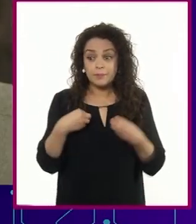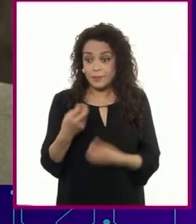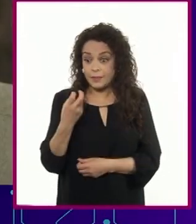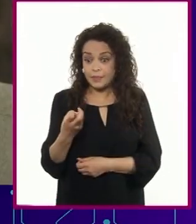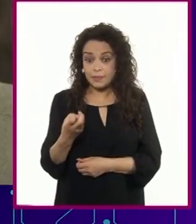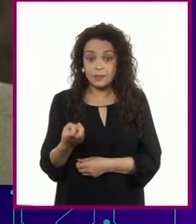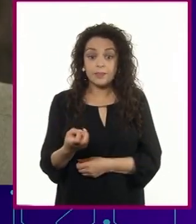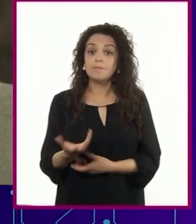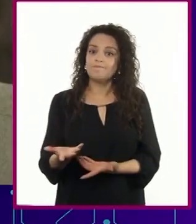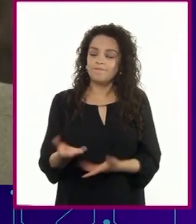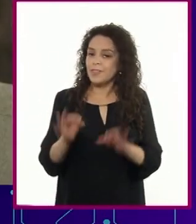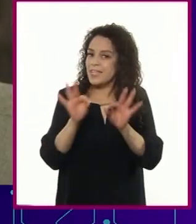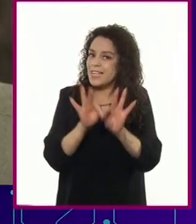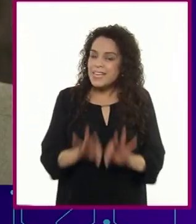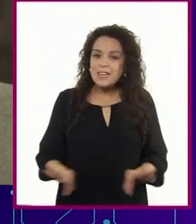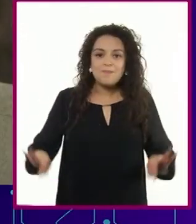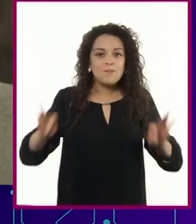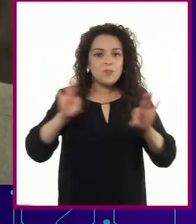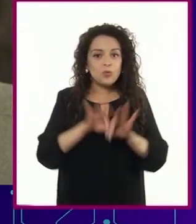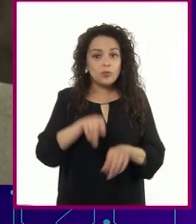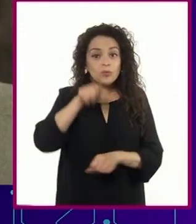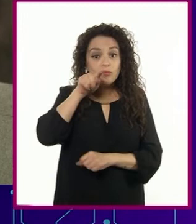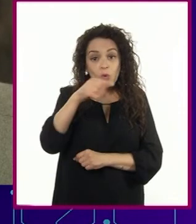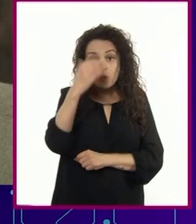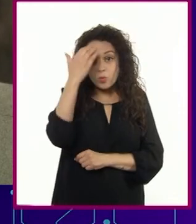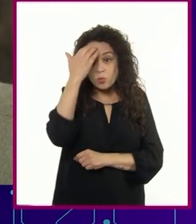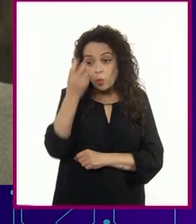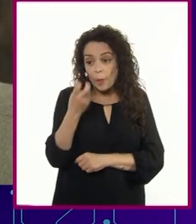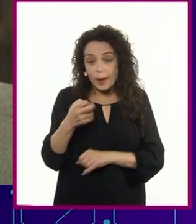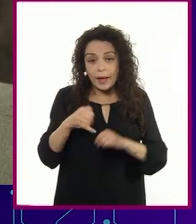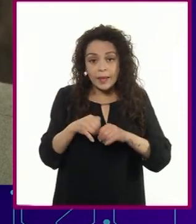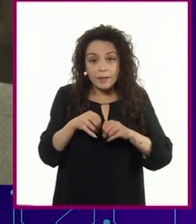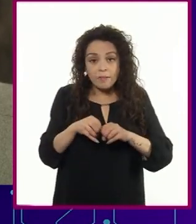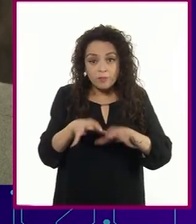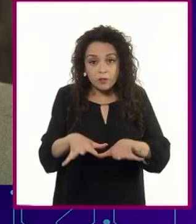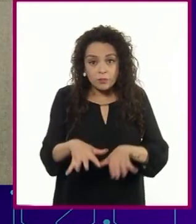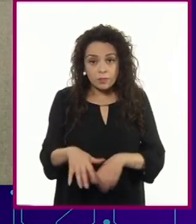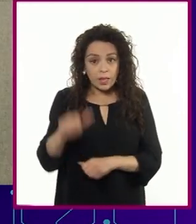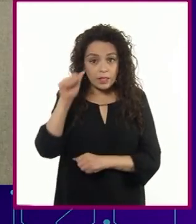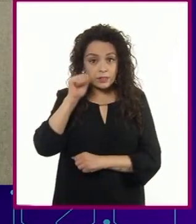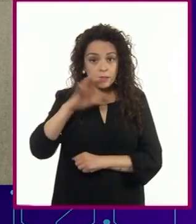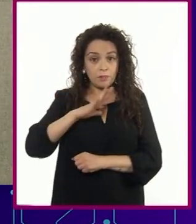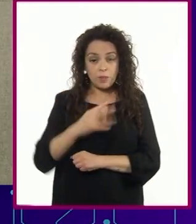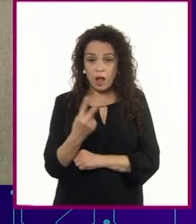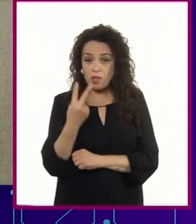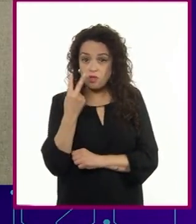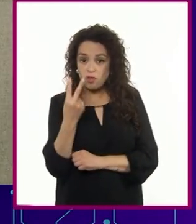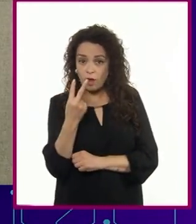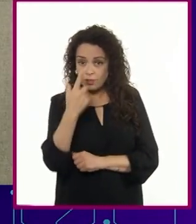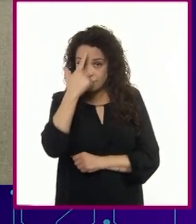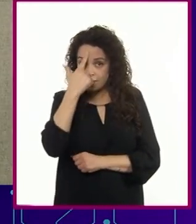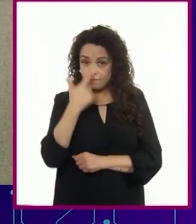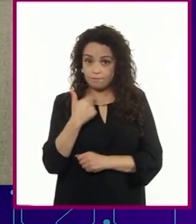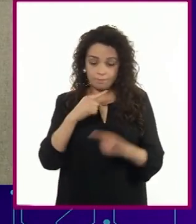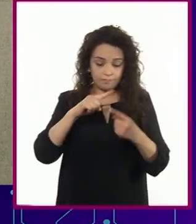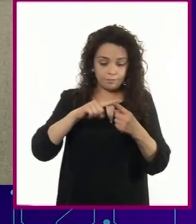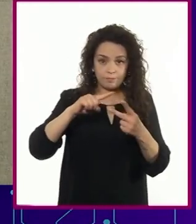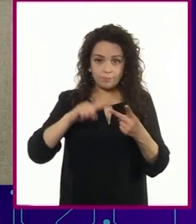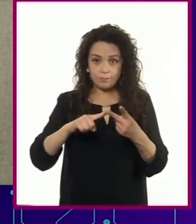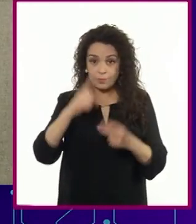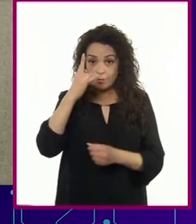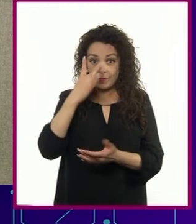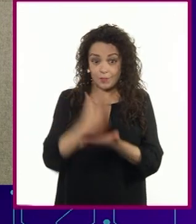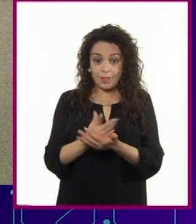tan importante que tú tengas estos datos. Siempre hay dos lados de la moneda. No solo está el